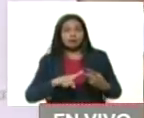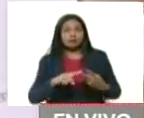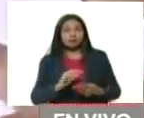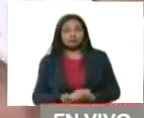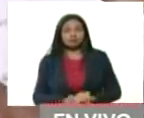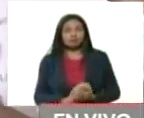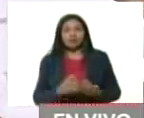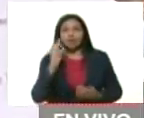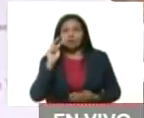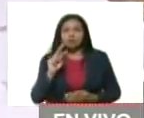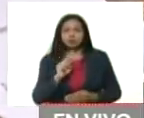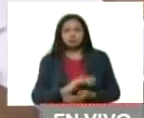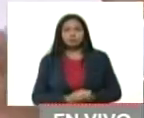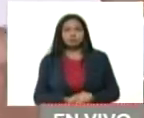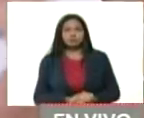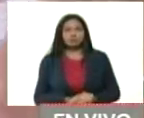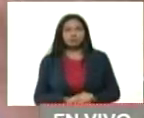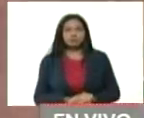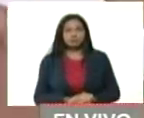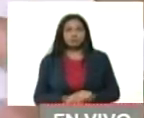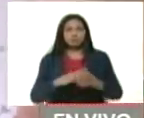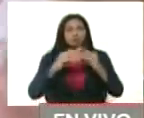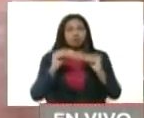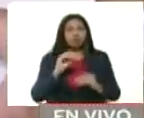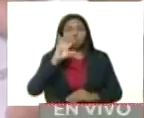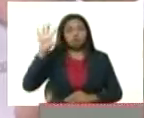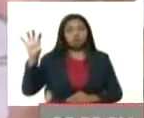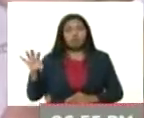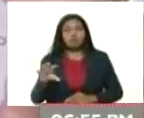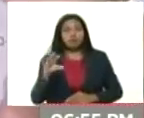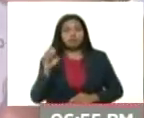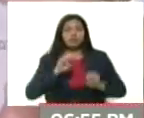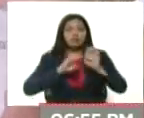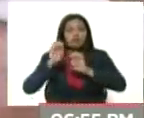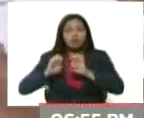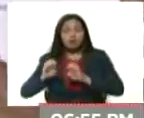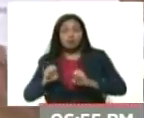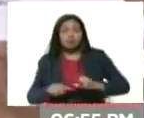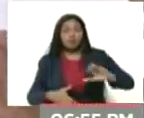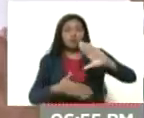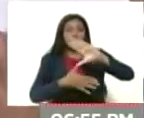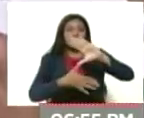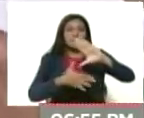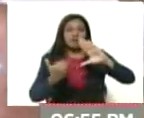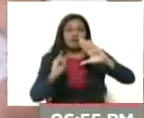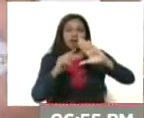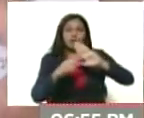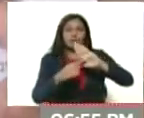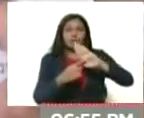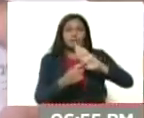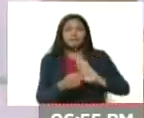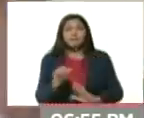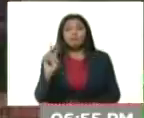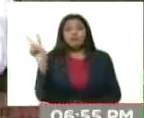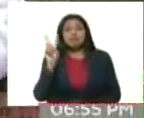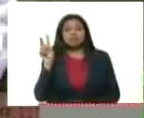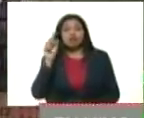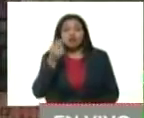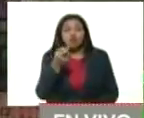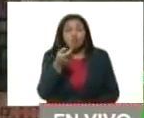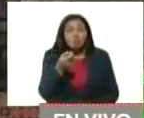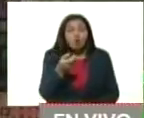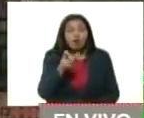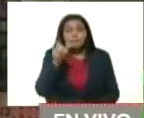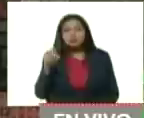qué notamos? Que de todos los países que evaluamos en el continente americano, Venezuela es el que tiene el menor número de